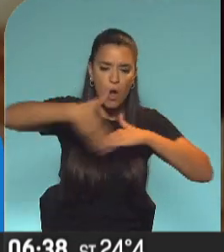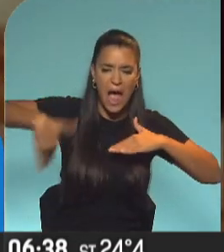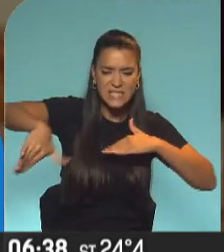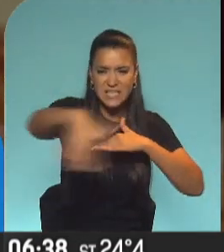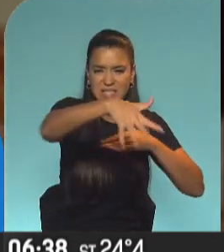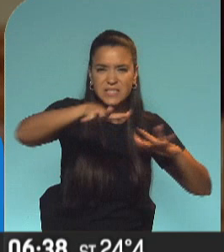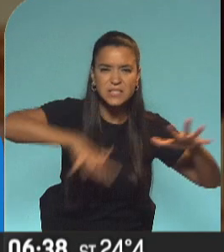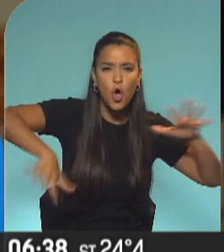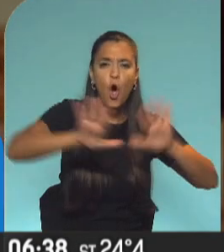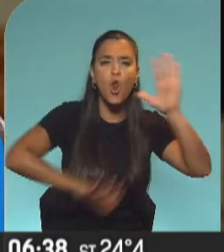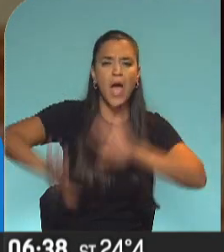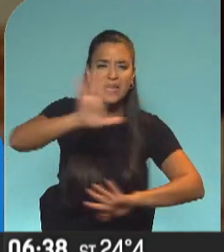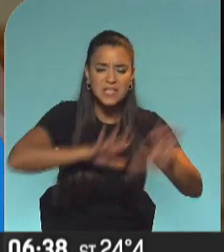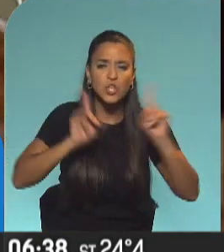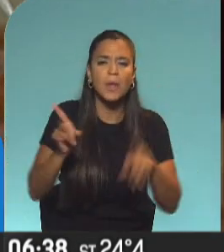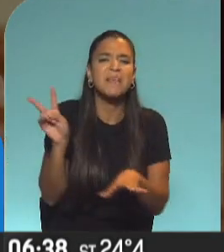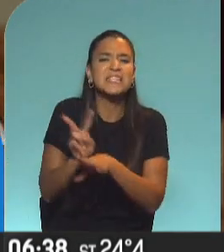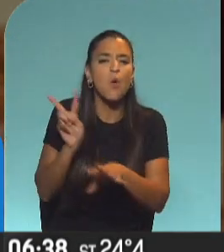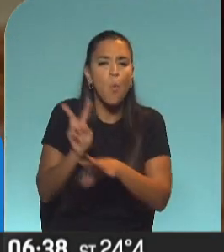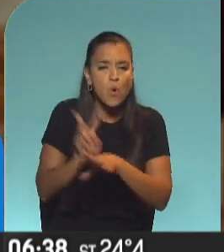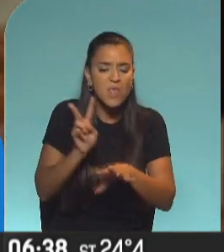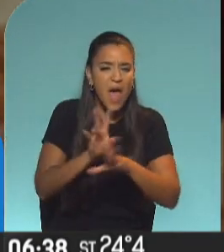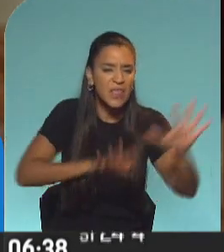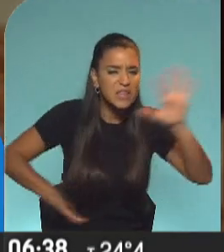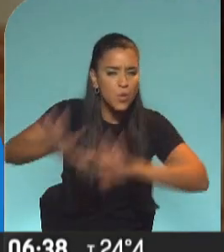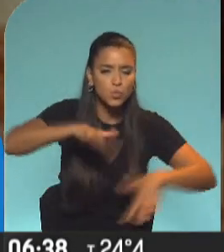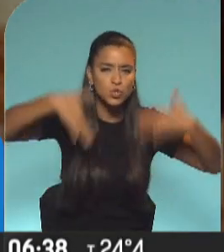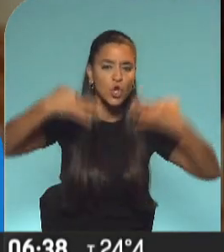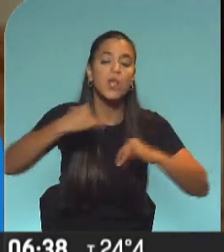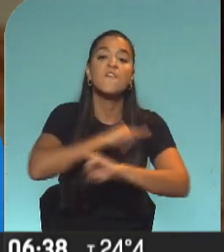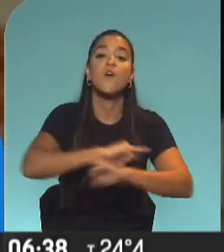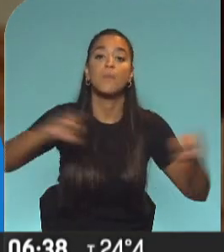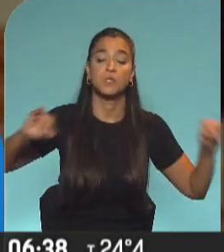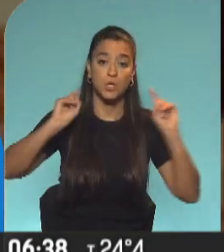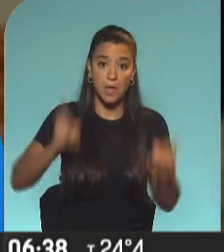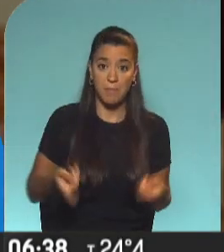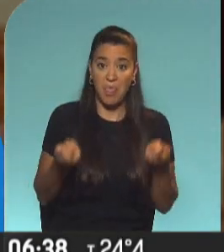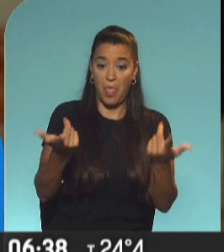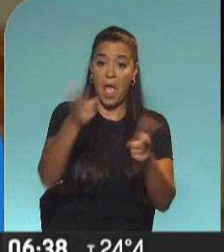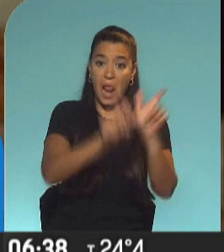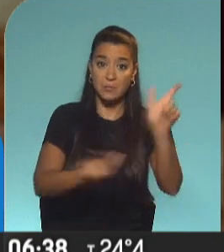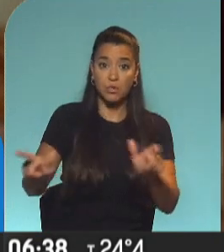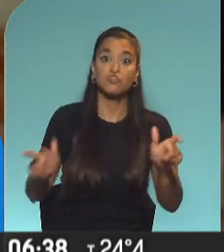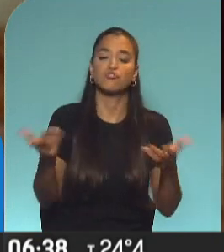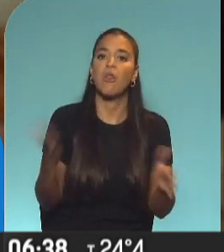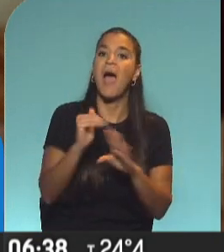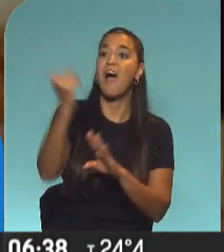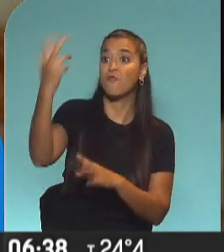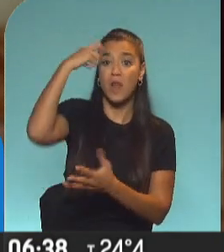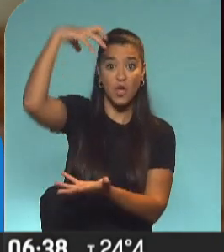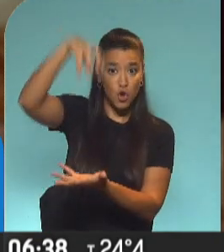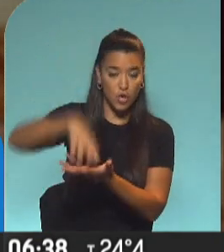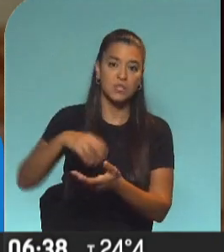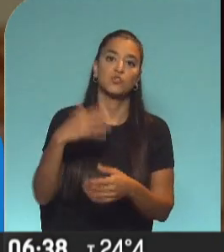organización de la seguridad y de la distribución y de la información hacia los ciudadanos que desde fuera del Congreso van a seguir